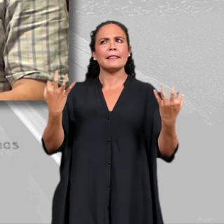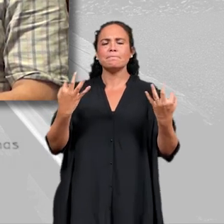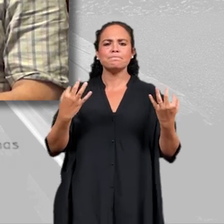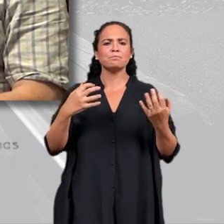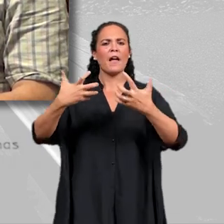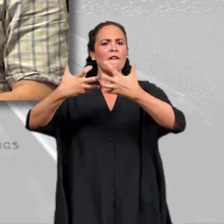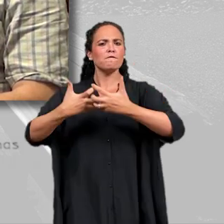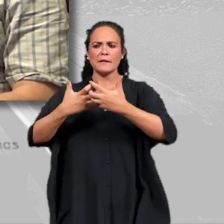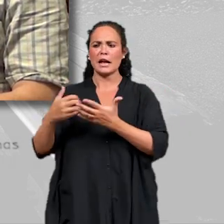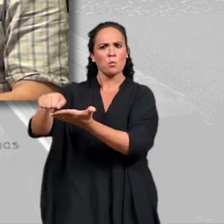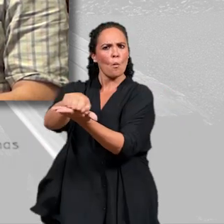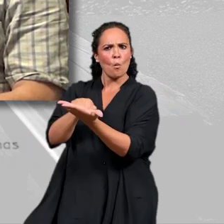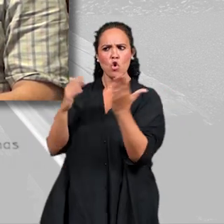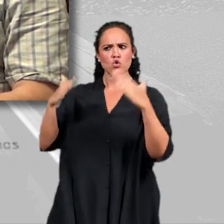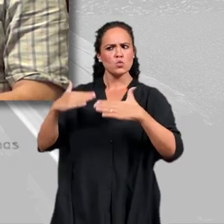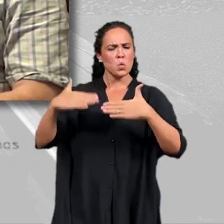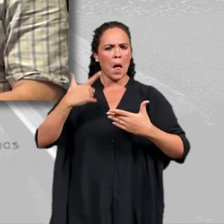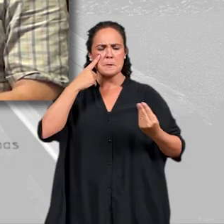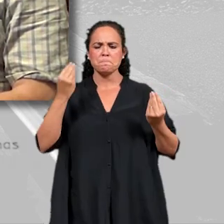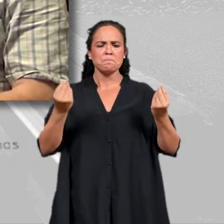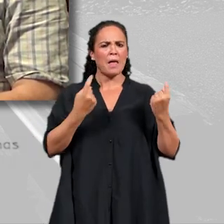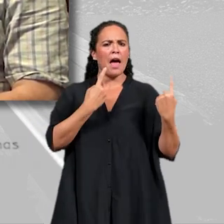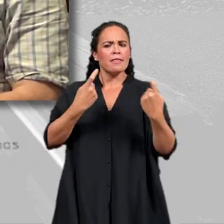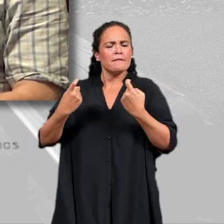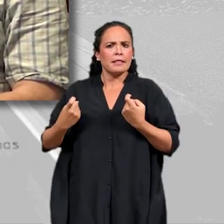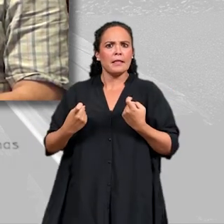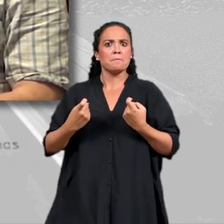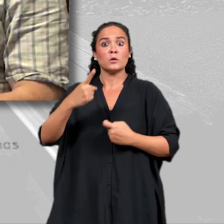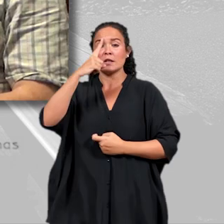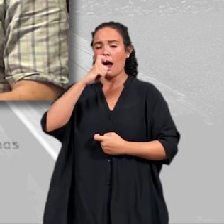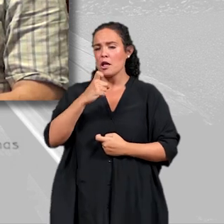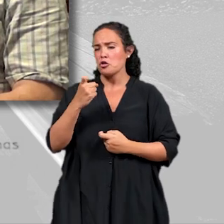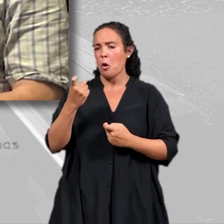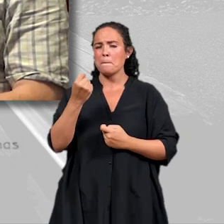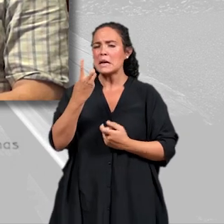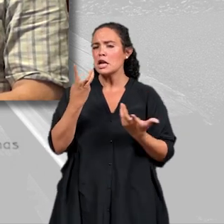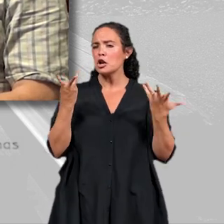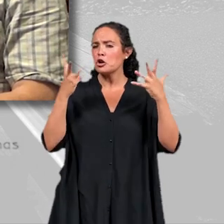se instalasen fábricas. Eso ocurrió igual a partir de